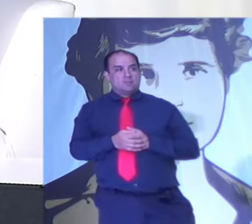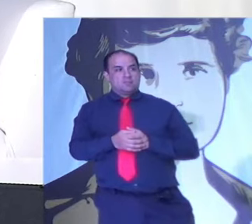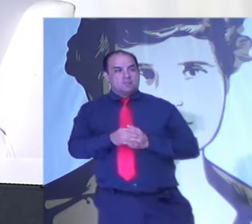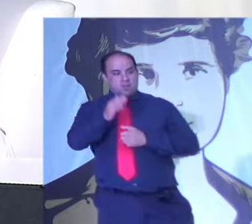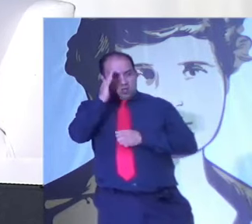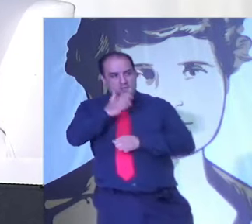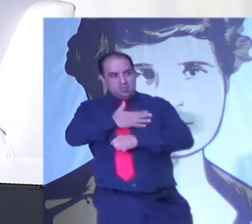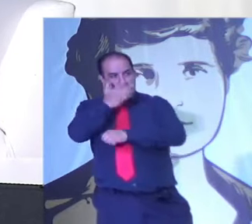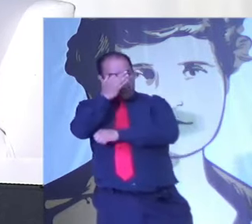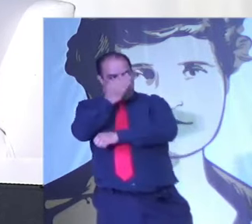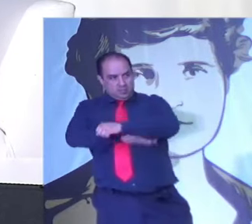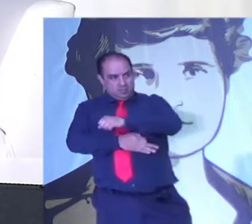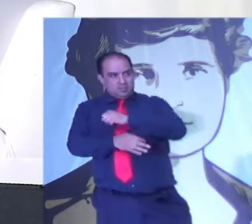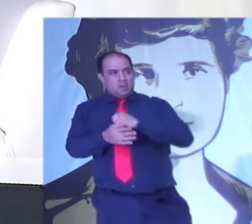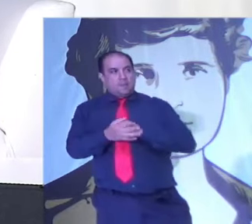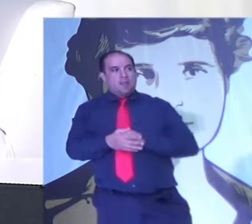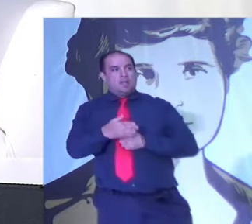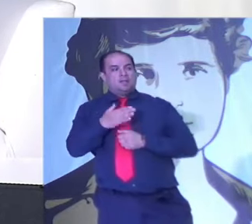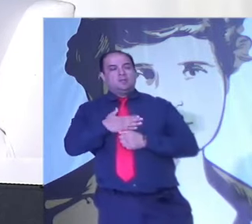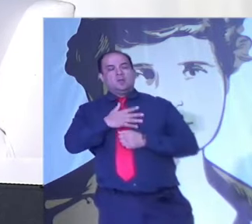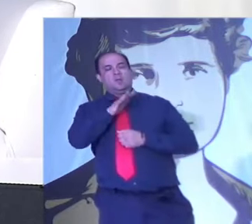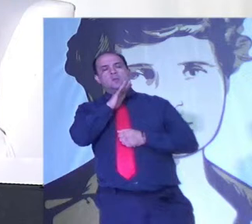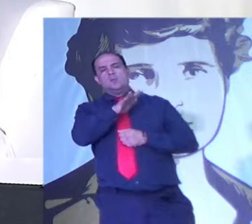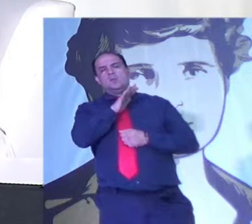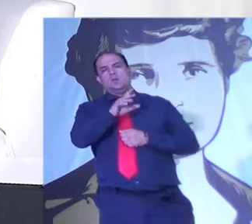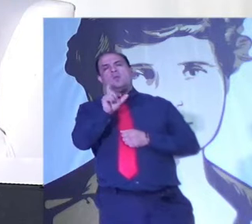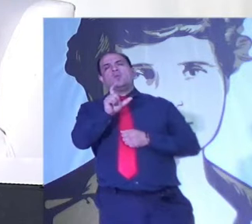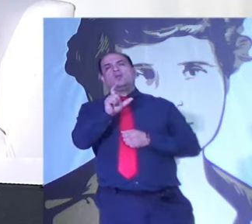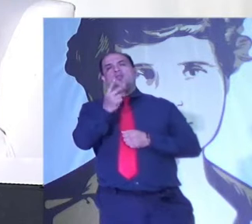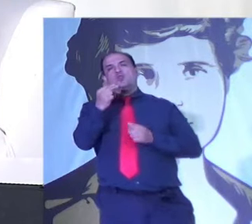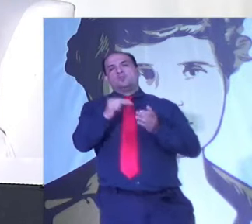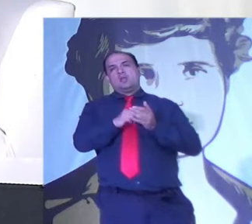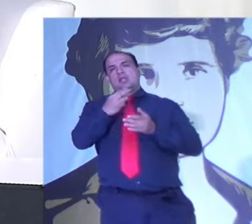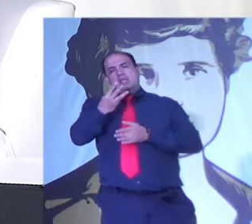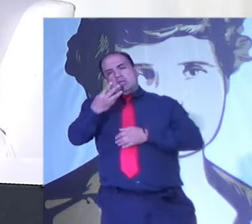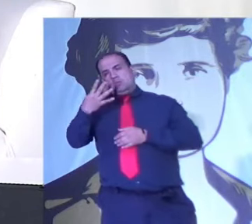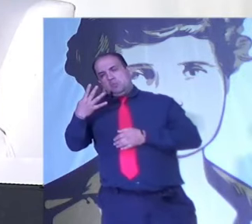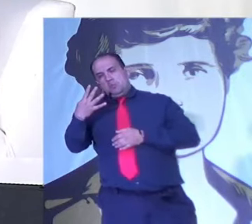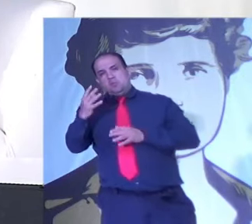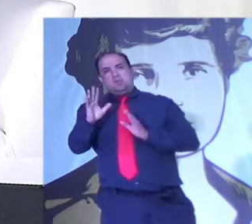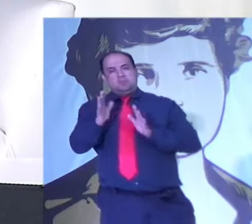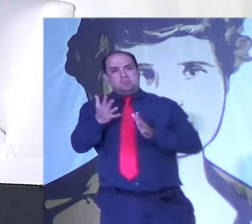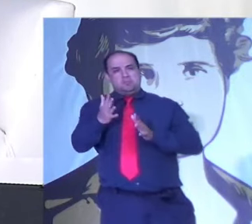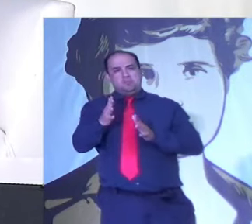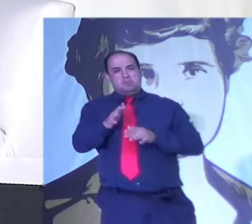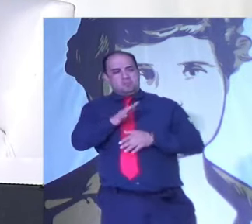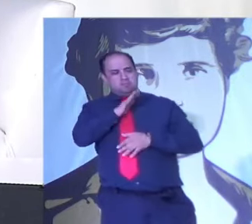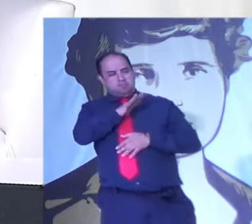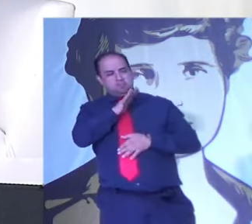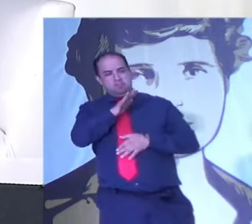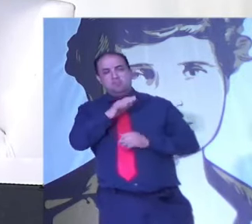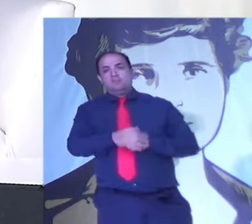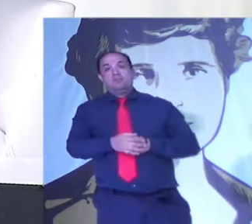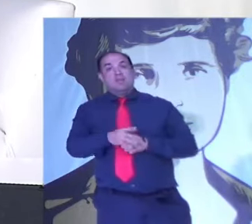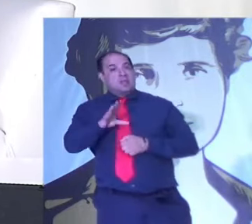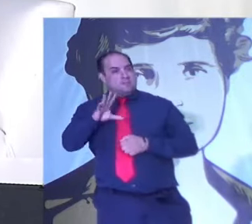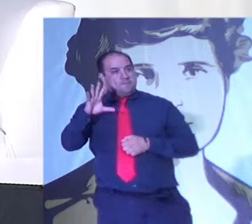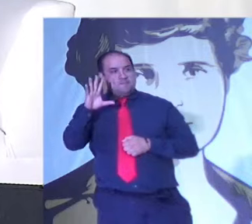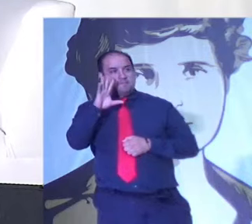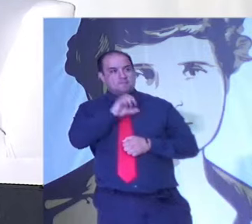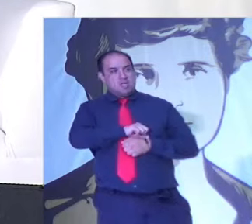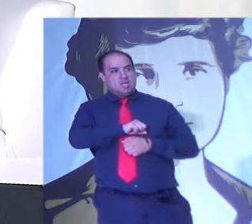Hola, buenas tardes. Soy fanático tuyo desde el 2003, 2004. Ajá, y me ha encantado